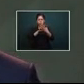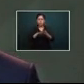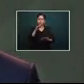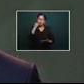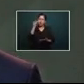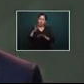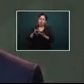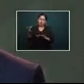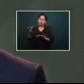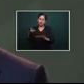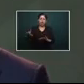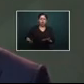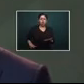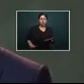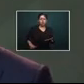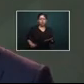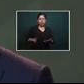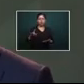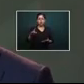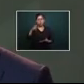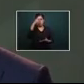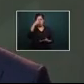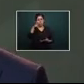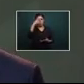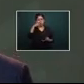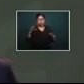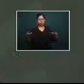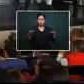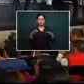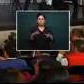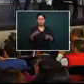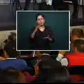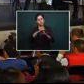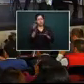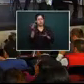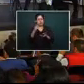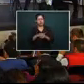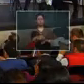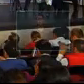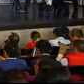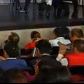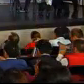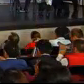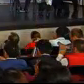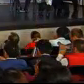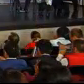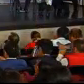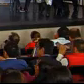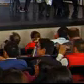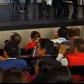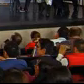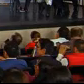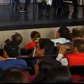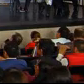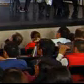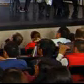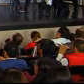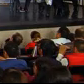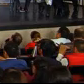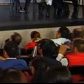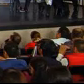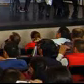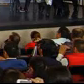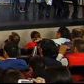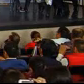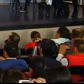Agradezco al Gobierno de México, en especial al secretario Durazo, que nos ha apoyado para el traslado